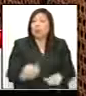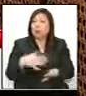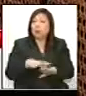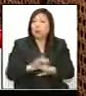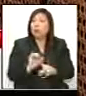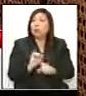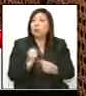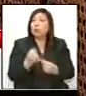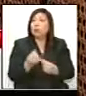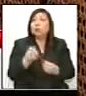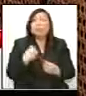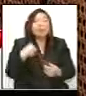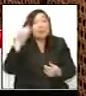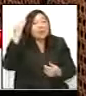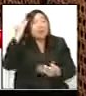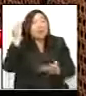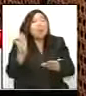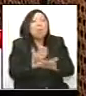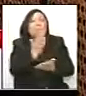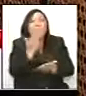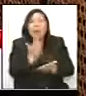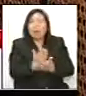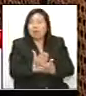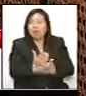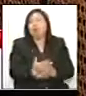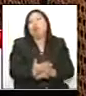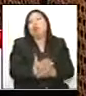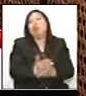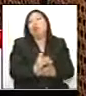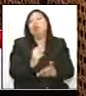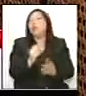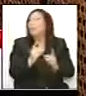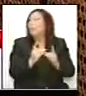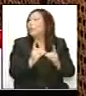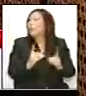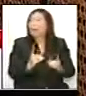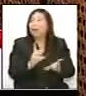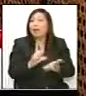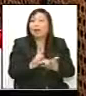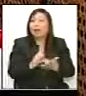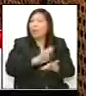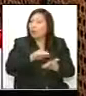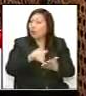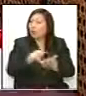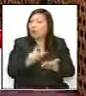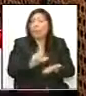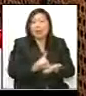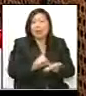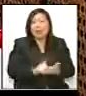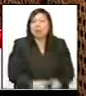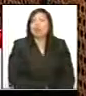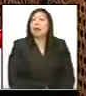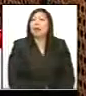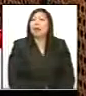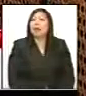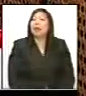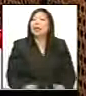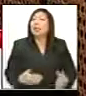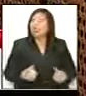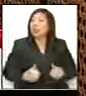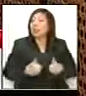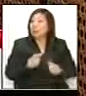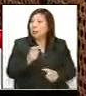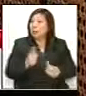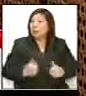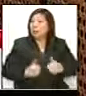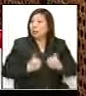Social, porque sabe que es un problema que ataca directamente no solo al distrito, sino a Lima Metropolitana. La gente que vive en el Cerro El Pino, en